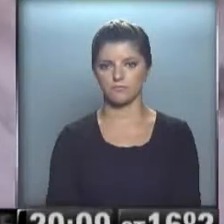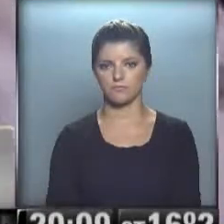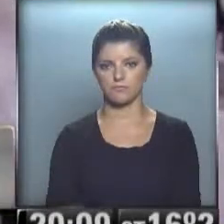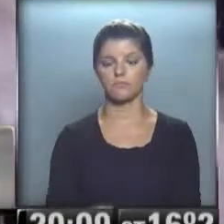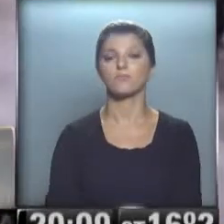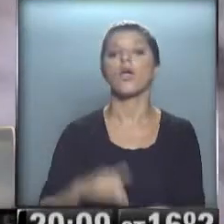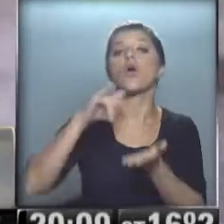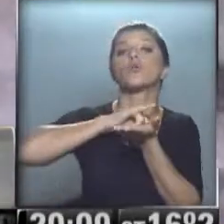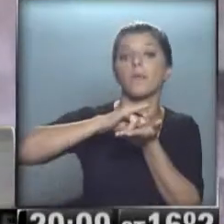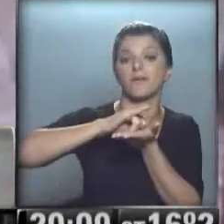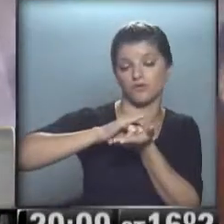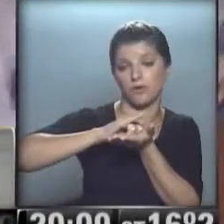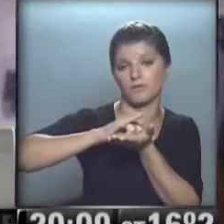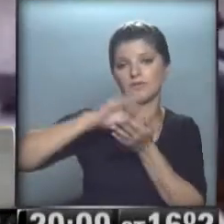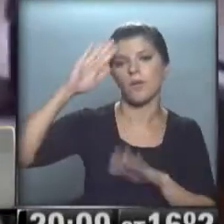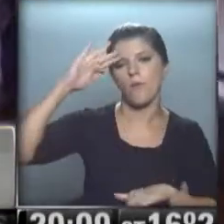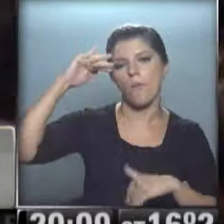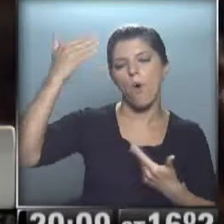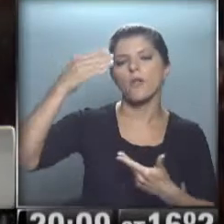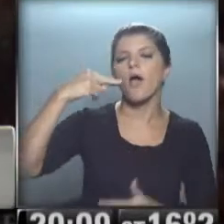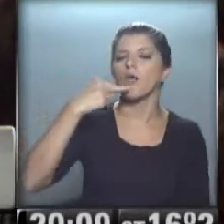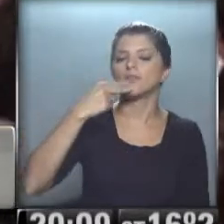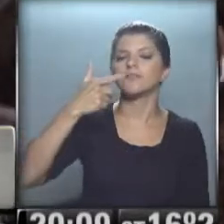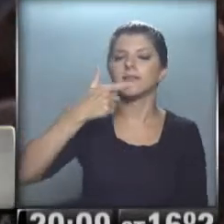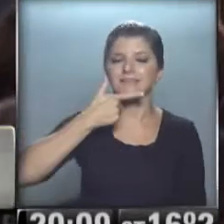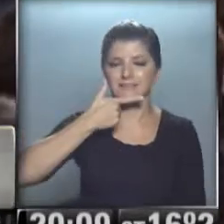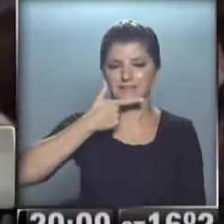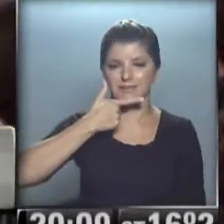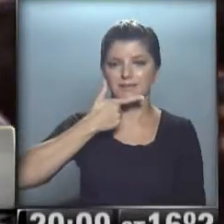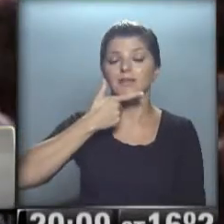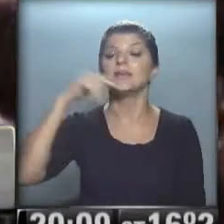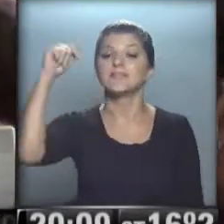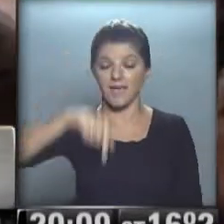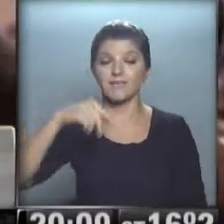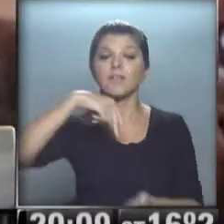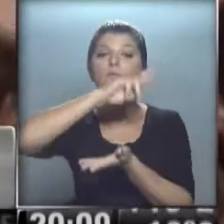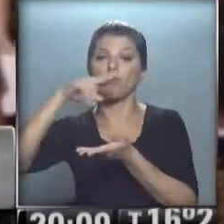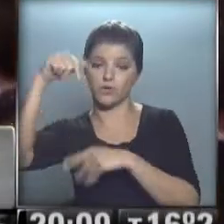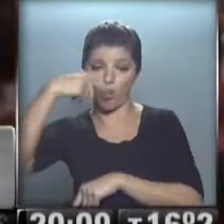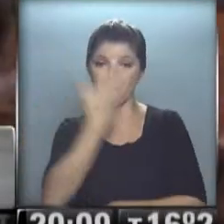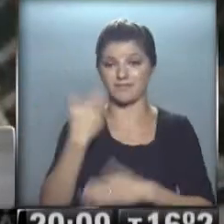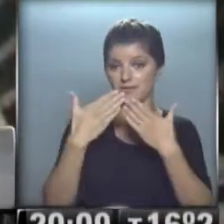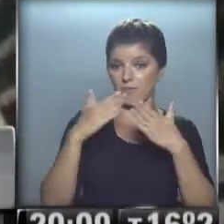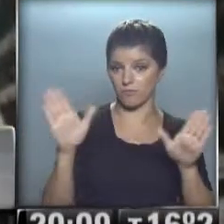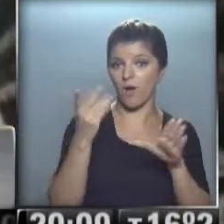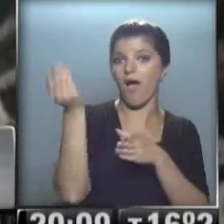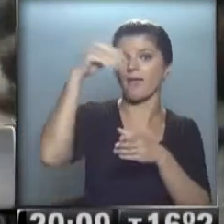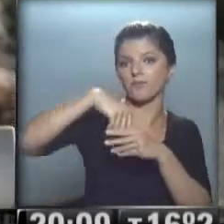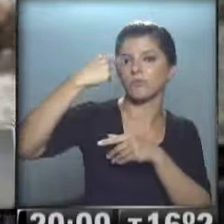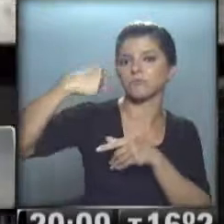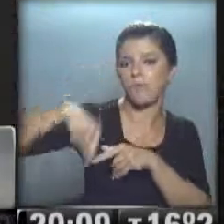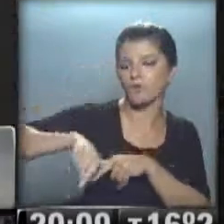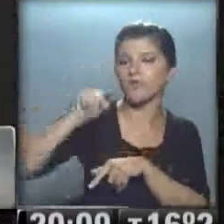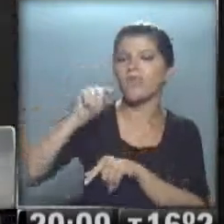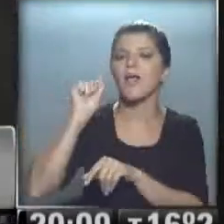Nueva York, memorial en recuerdo del 11S. El museo, inaugurado por Obama, cuenta con objetos que pertenecieron a las